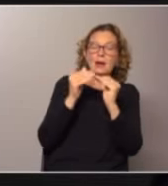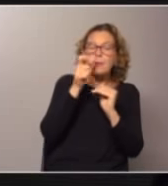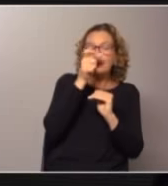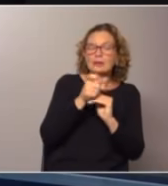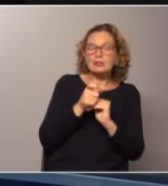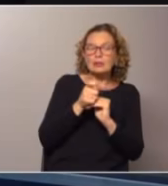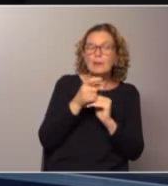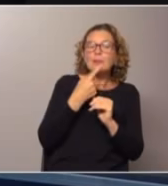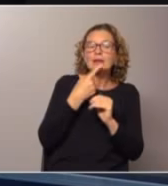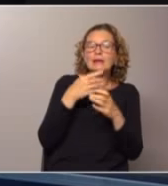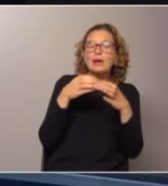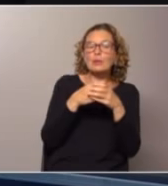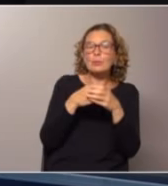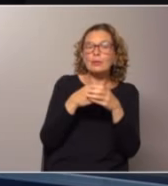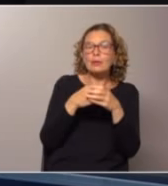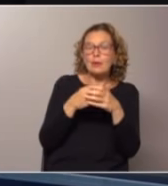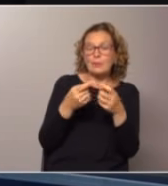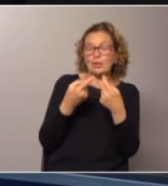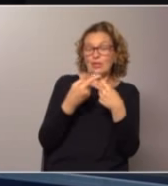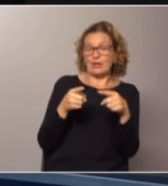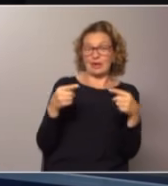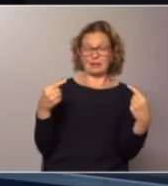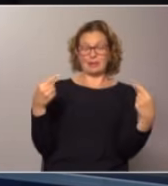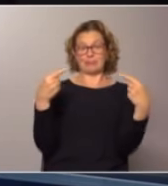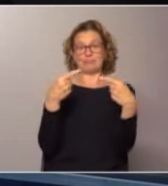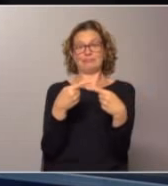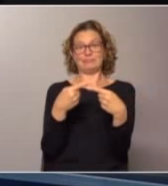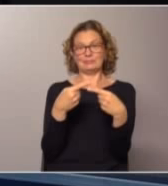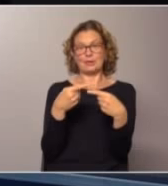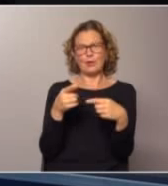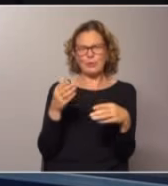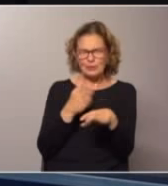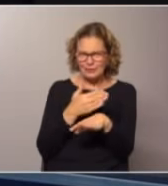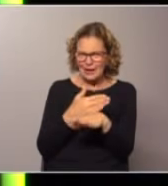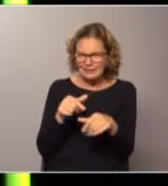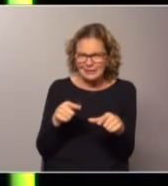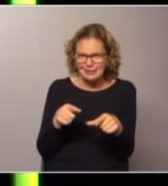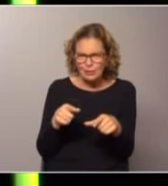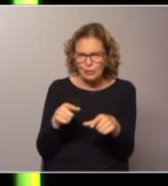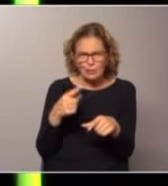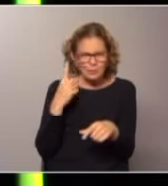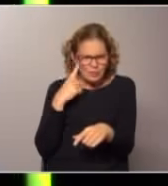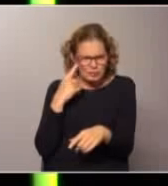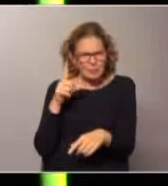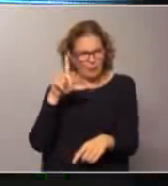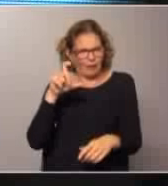a la postura contraria como se hizo antes bastante